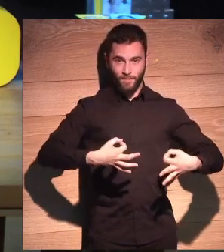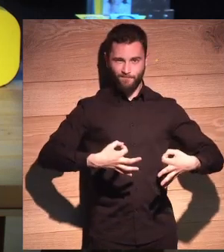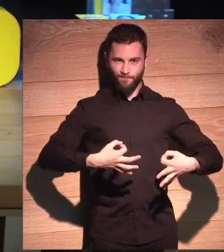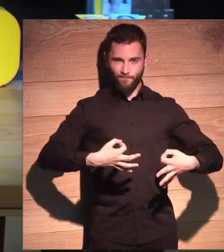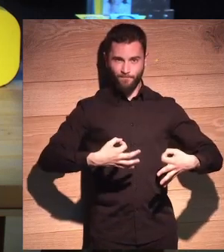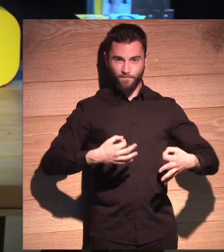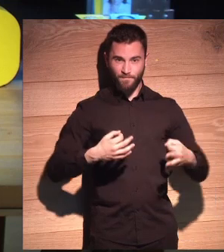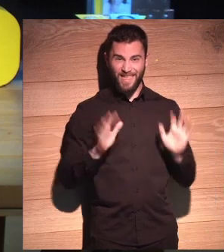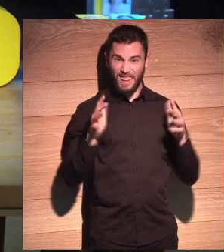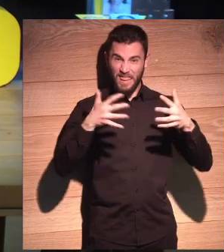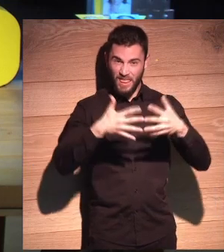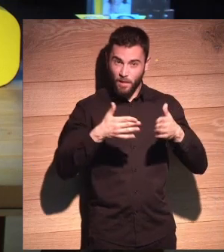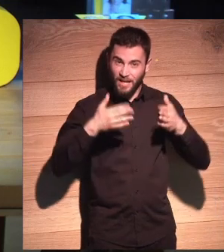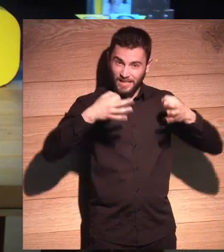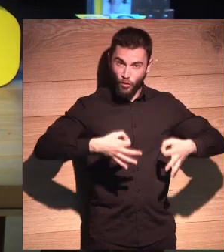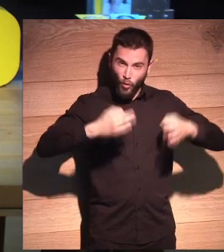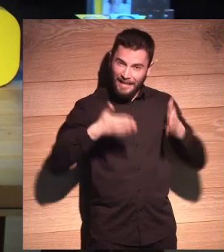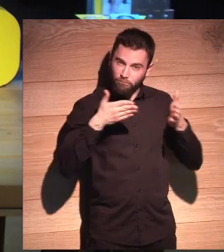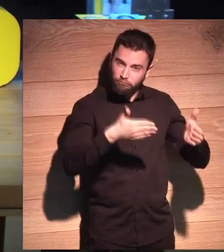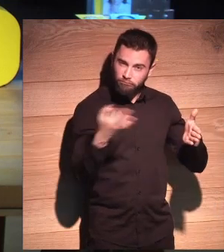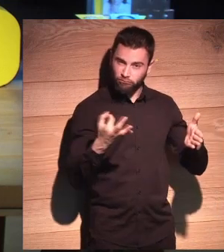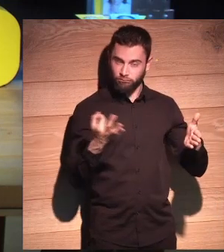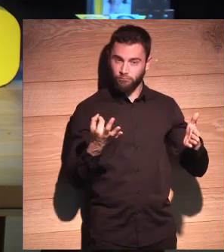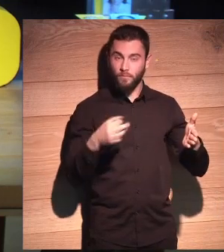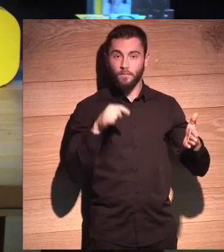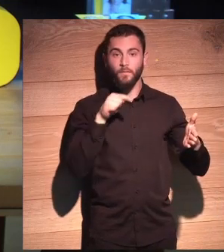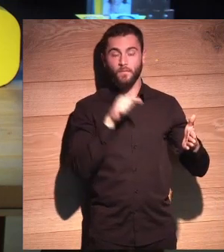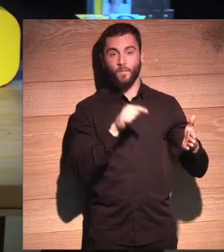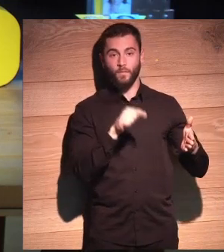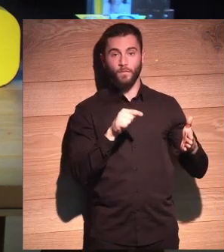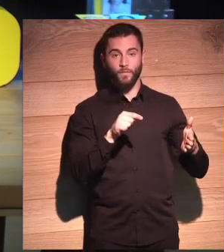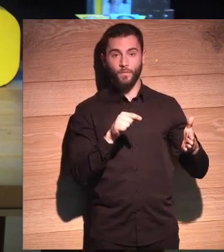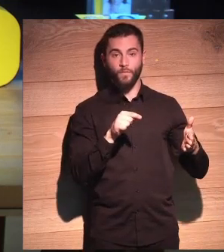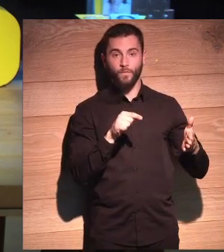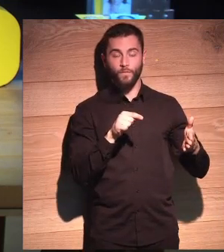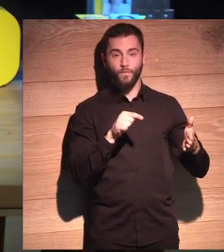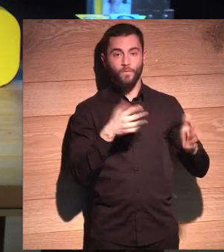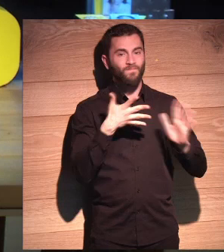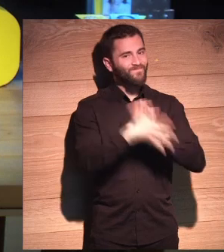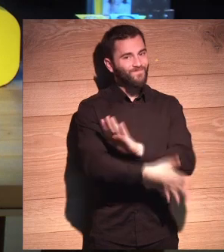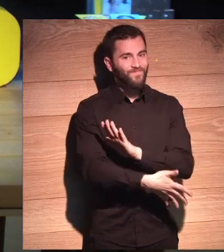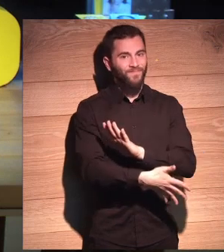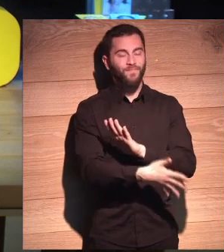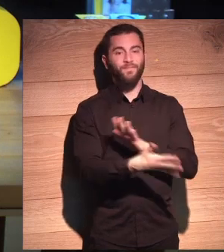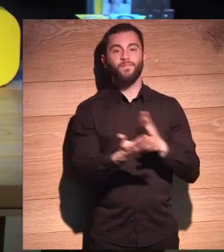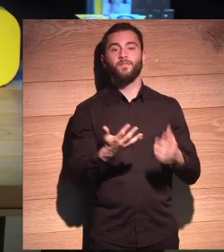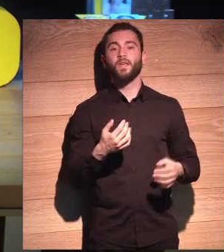¿Qué es la ciberseguridad? Pues la ciberseguridad es